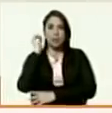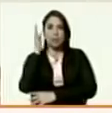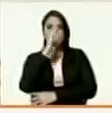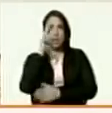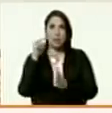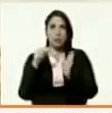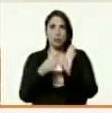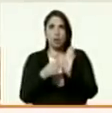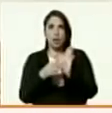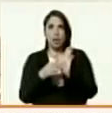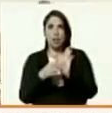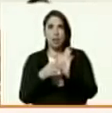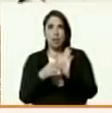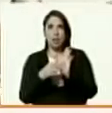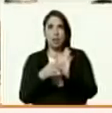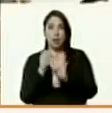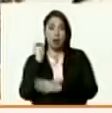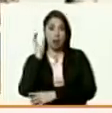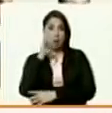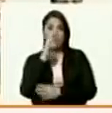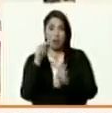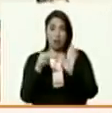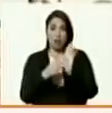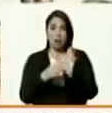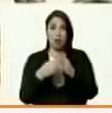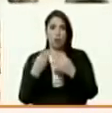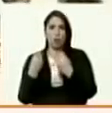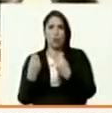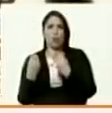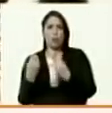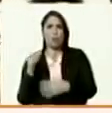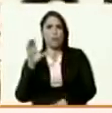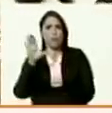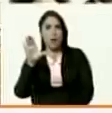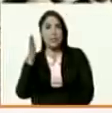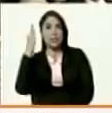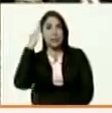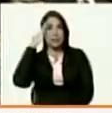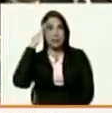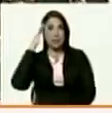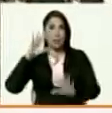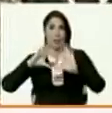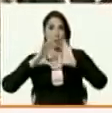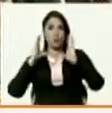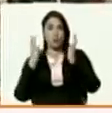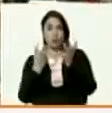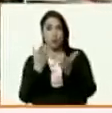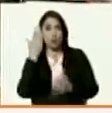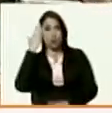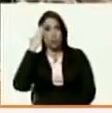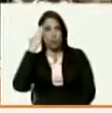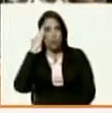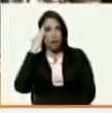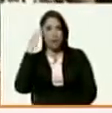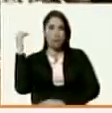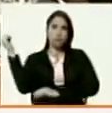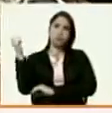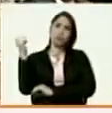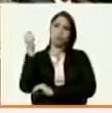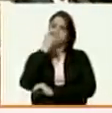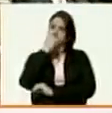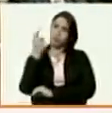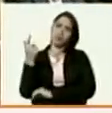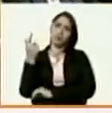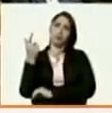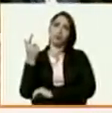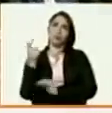Nacional. Una Asamblea Nacional que, como el país sabe y el mundo sabe, ha permanecido en desacato